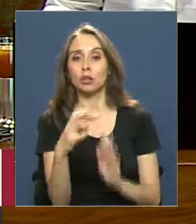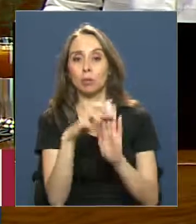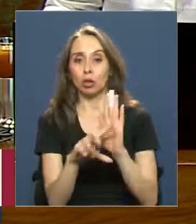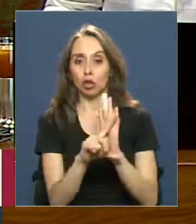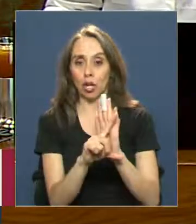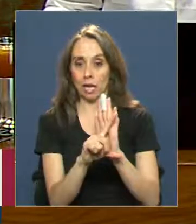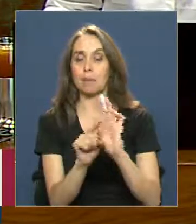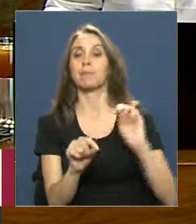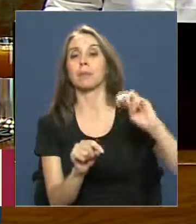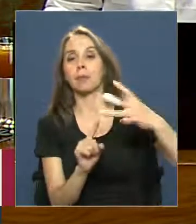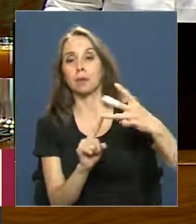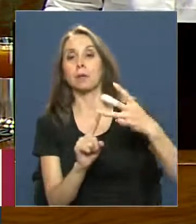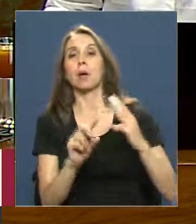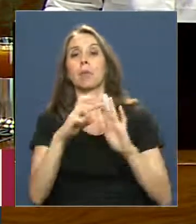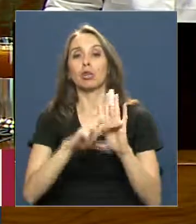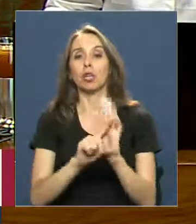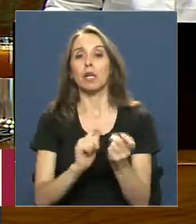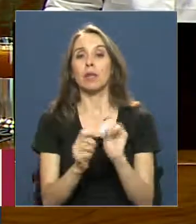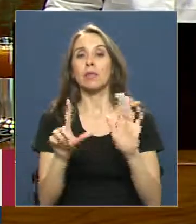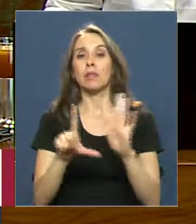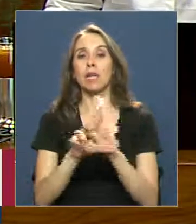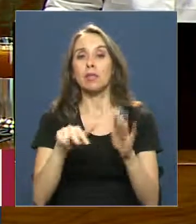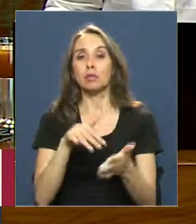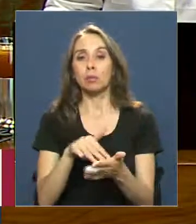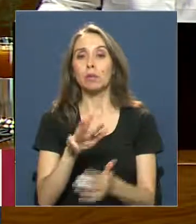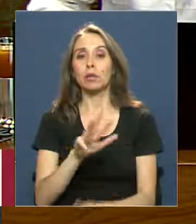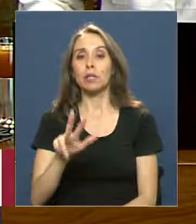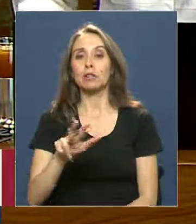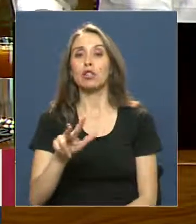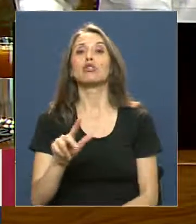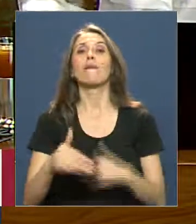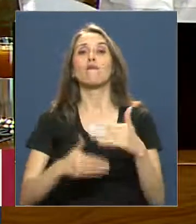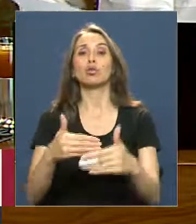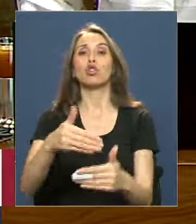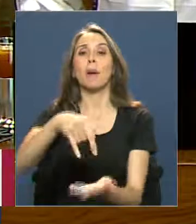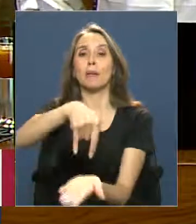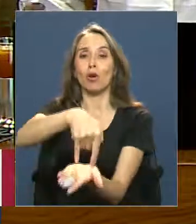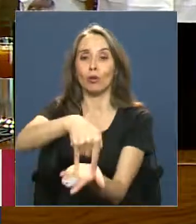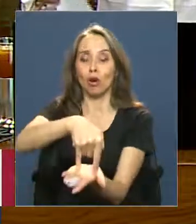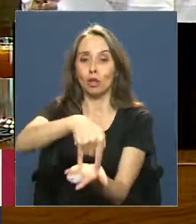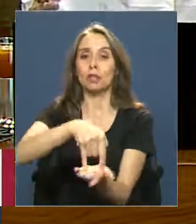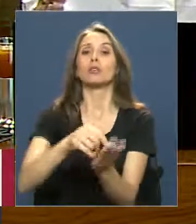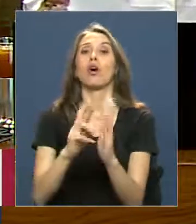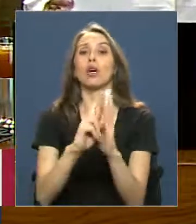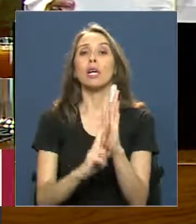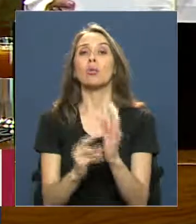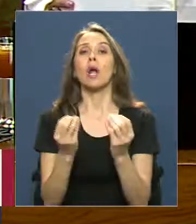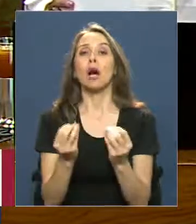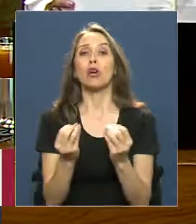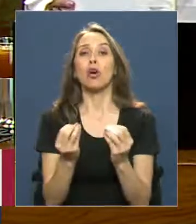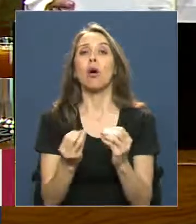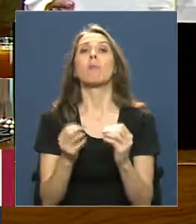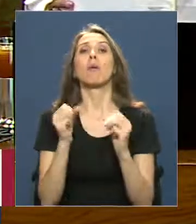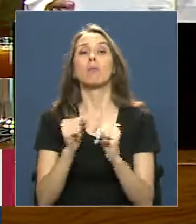El que modifica la Ley 18.918 Orgánica Constitucional del Congreso Nacional para regular la aplicación de un sistema telemático de votación